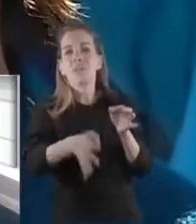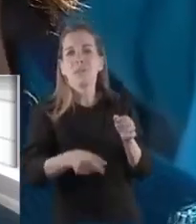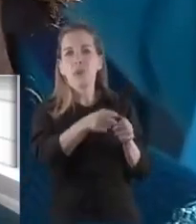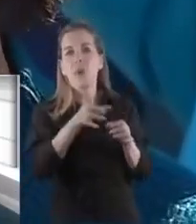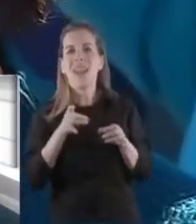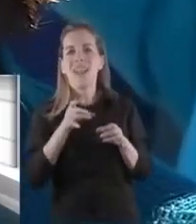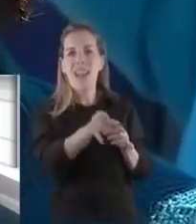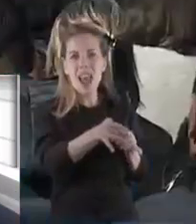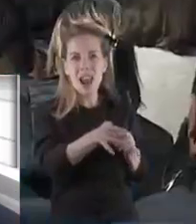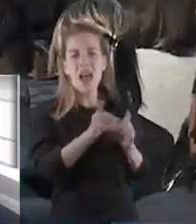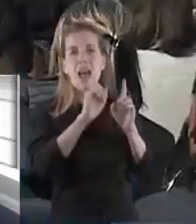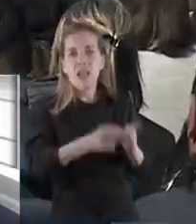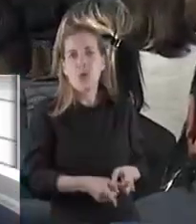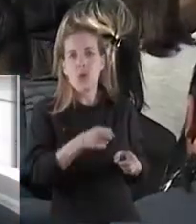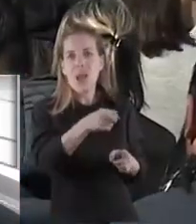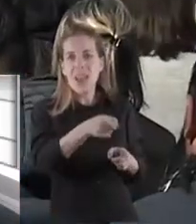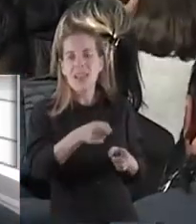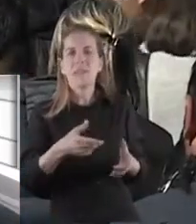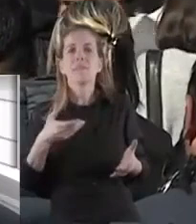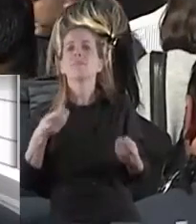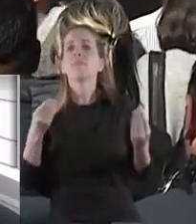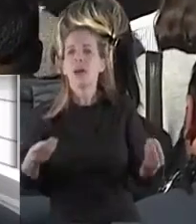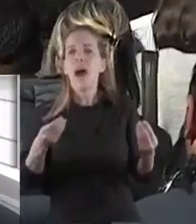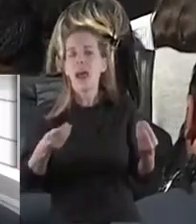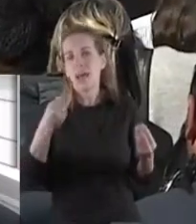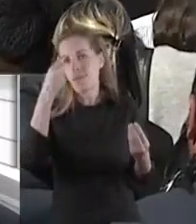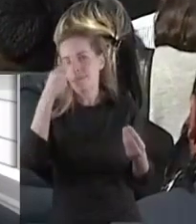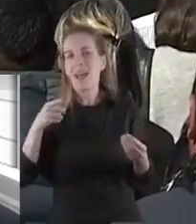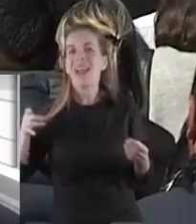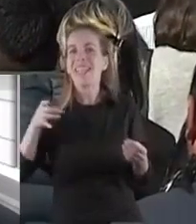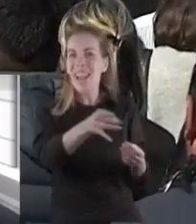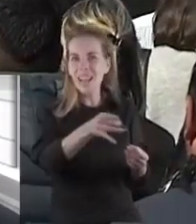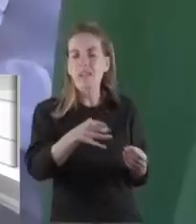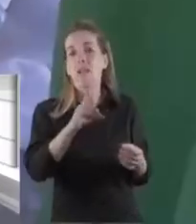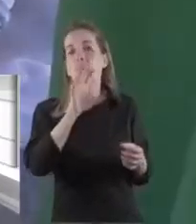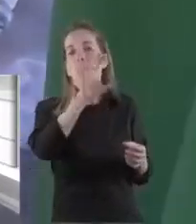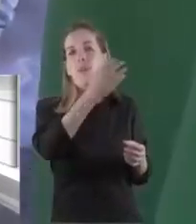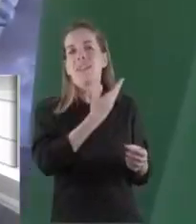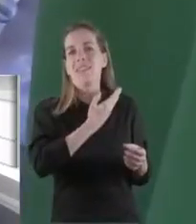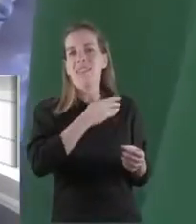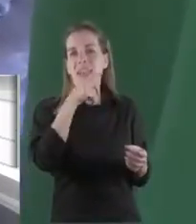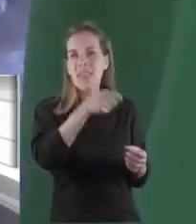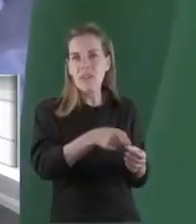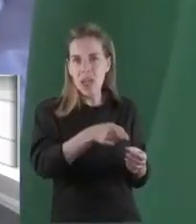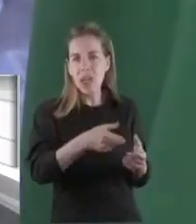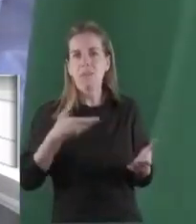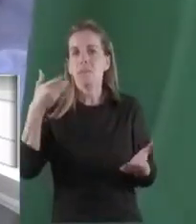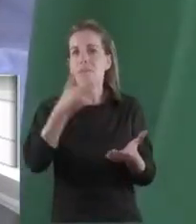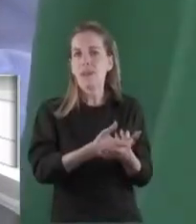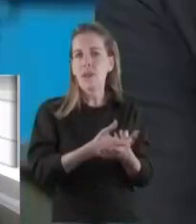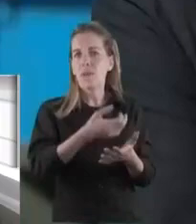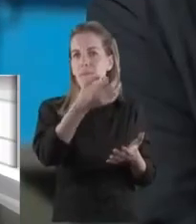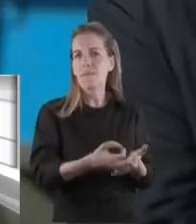y que hace que la mayor inversión en materia ferroviaria hoy la tengamos en la provincia de santa fe no tiene